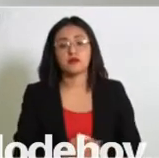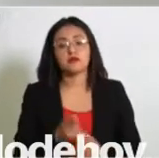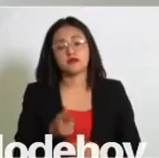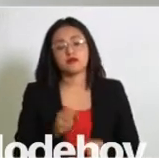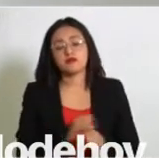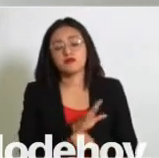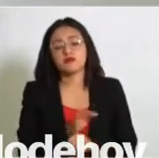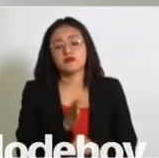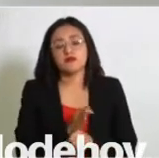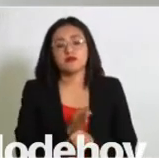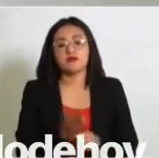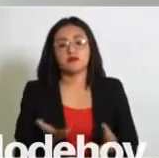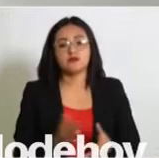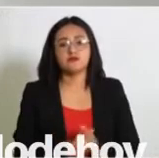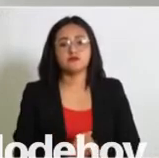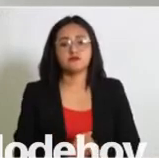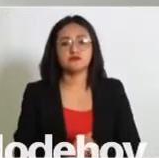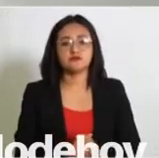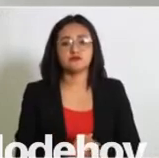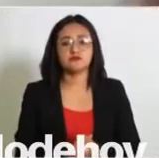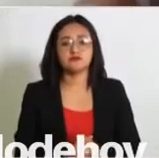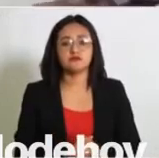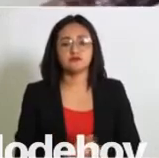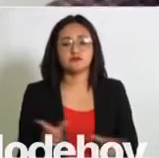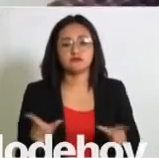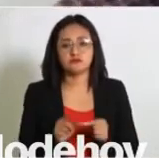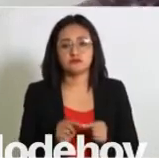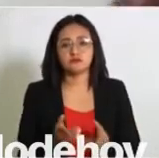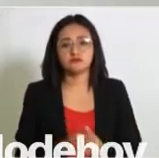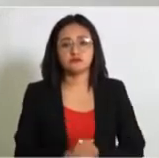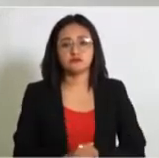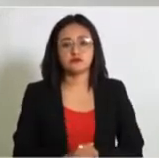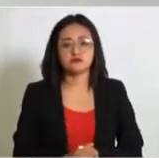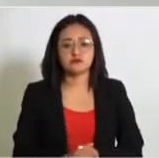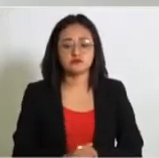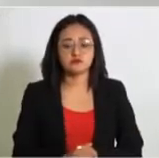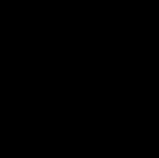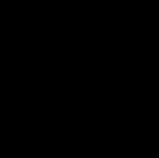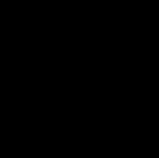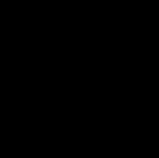embarazadas a causa de COVID. Es cuanto, Ale.